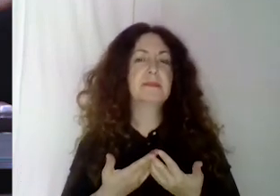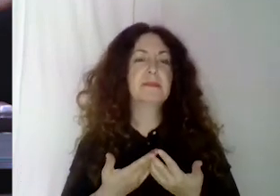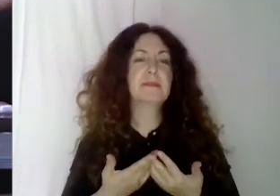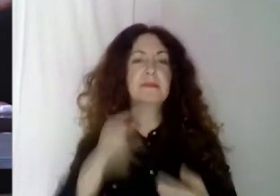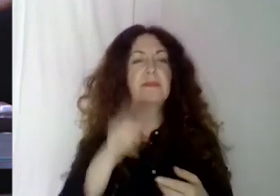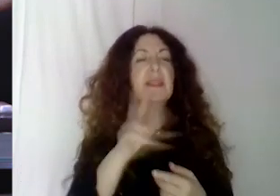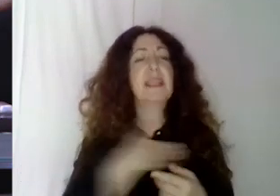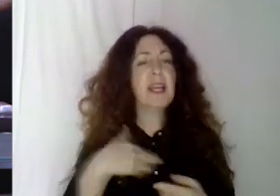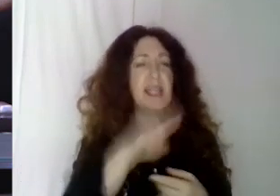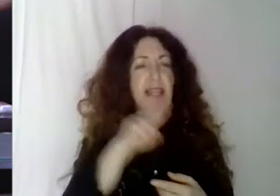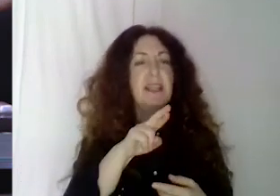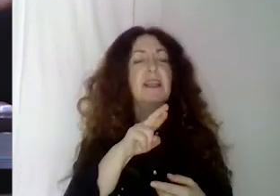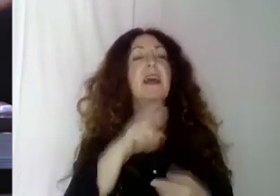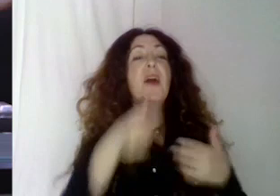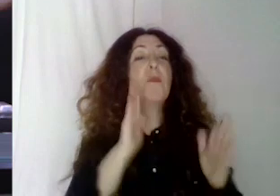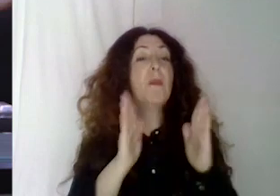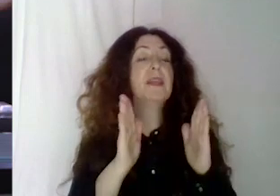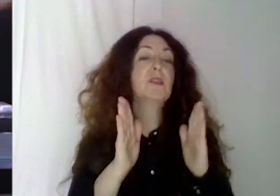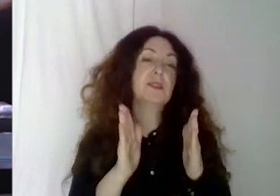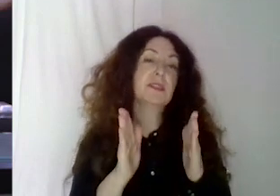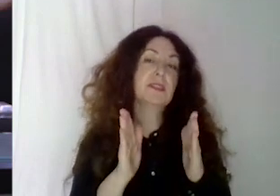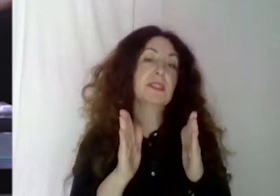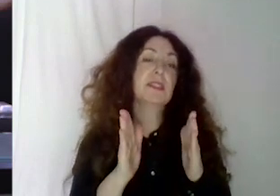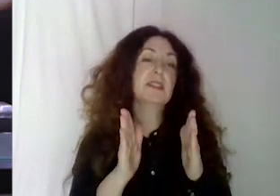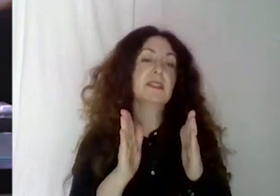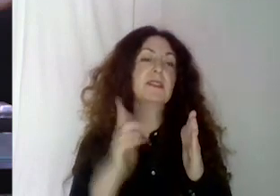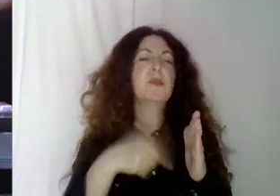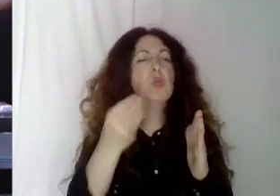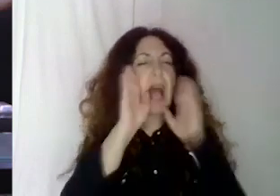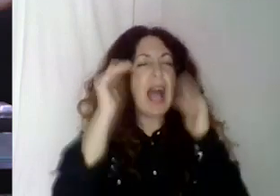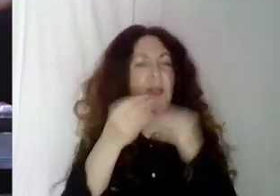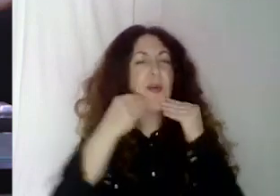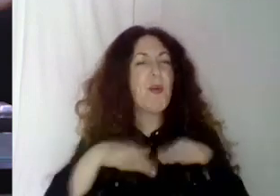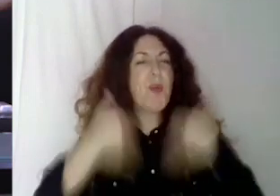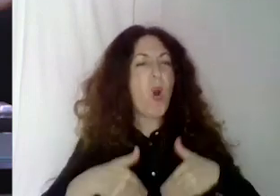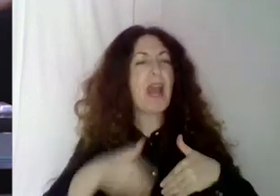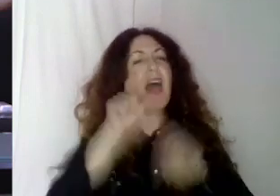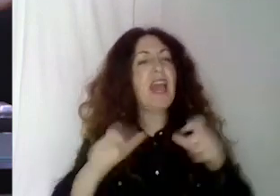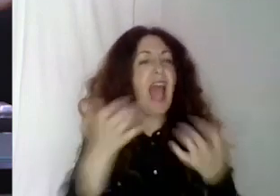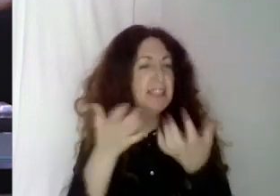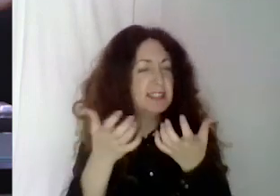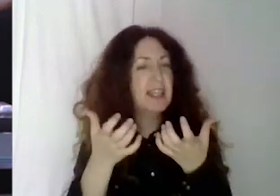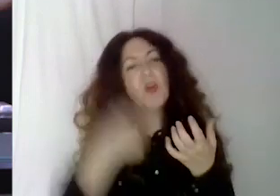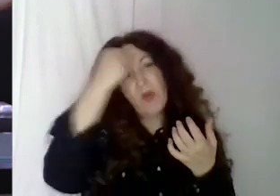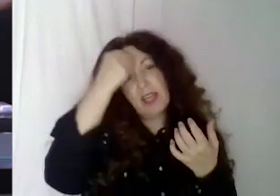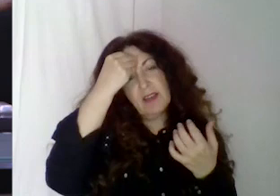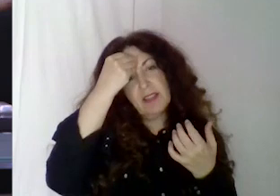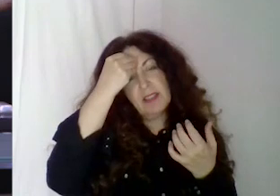la oportunidad de esta tarde, prestando demasiada atención a las biografías de los artistas. Yo creo